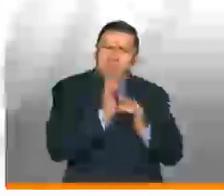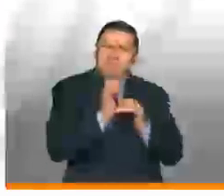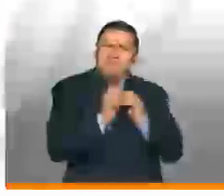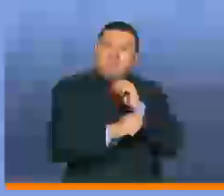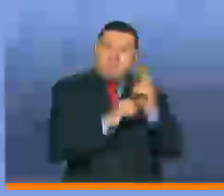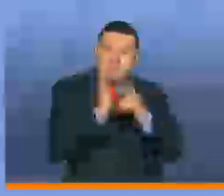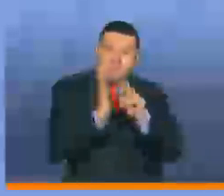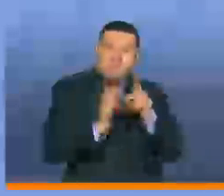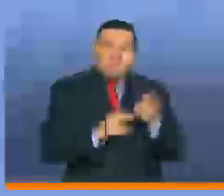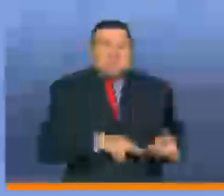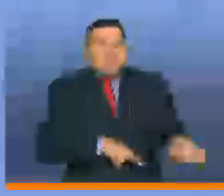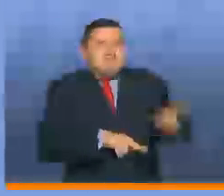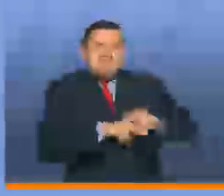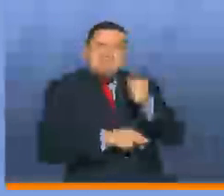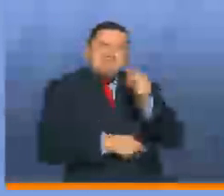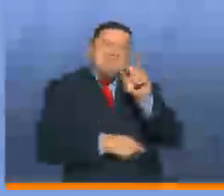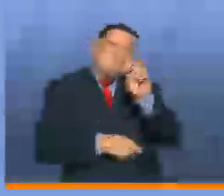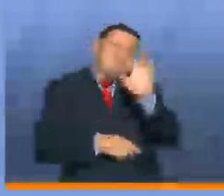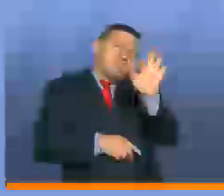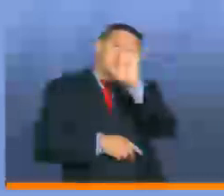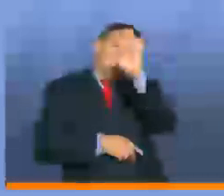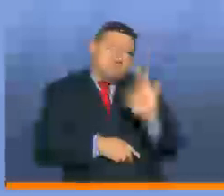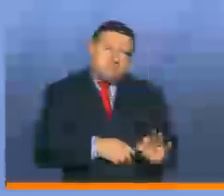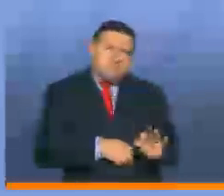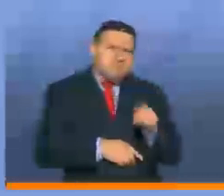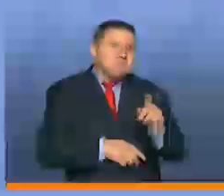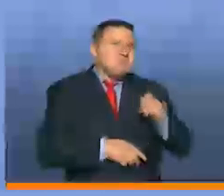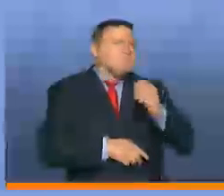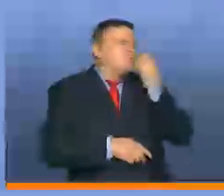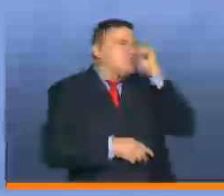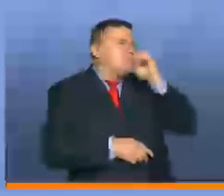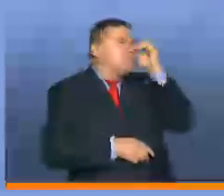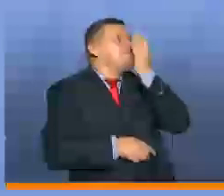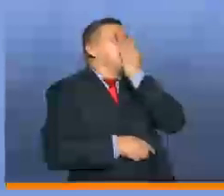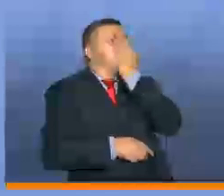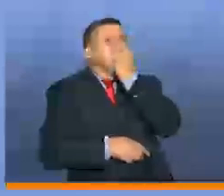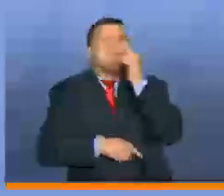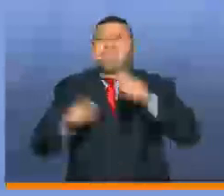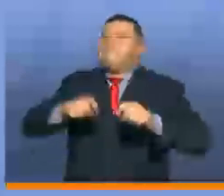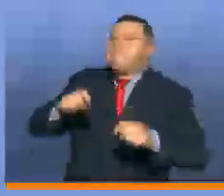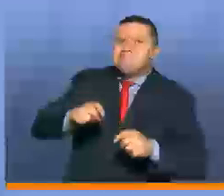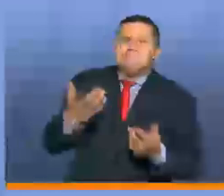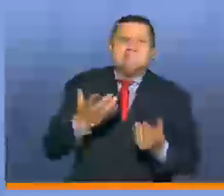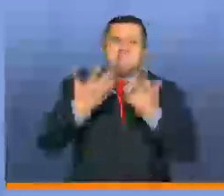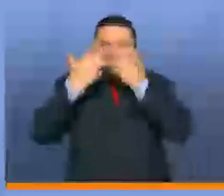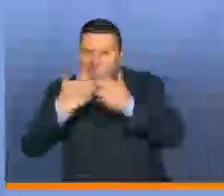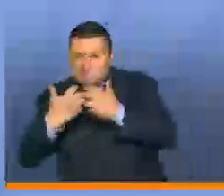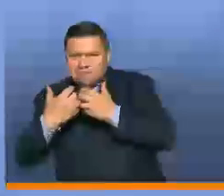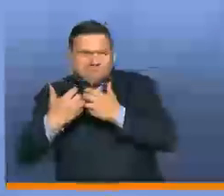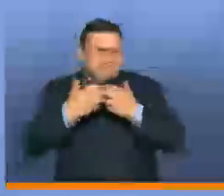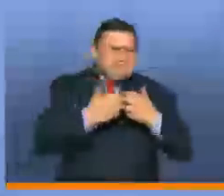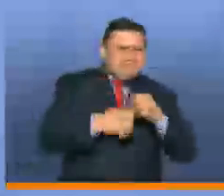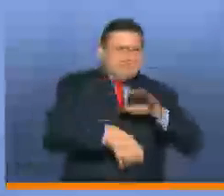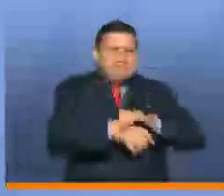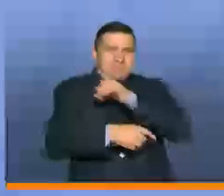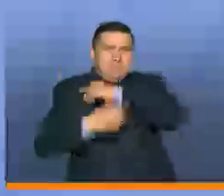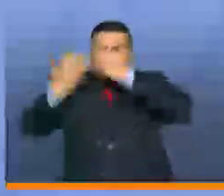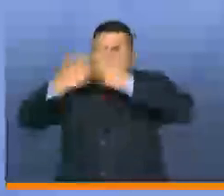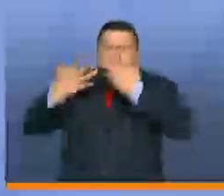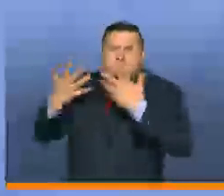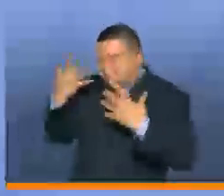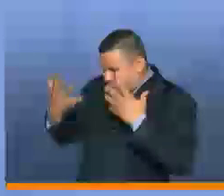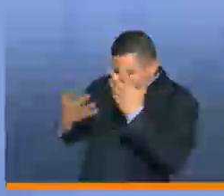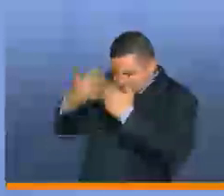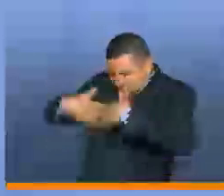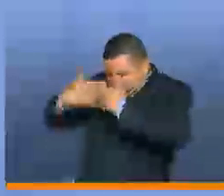Este es un incremento cercano al 75% en el consumo de oxígeno, tanto de uso medicinal como industrial, lo que quiere decir que los fabricantes en este